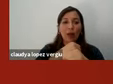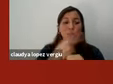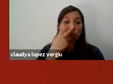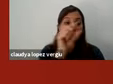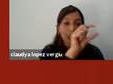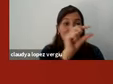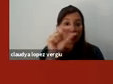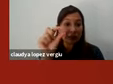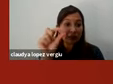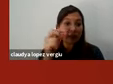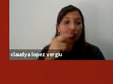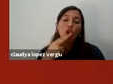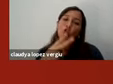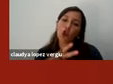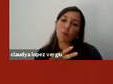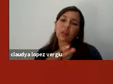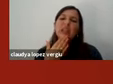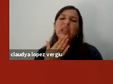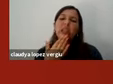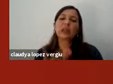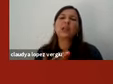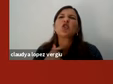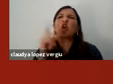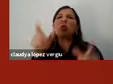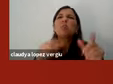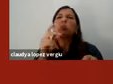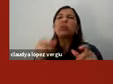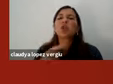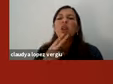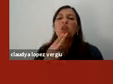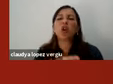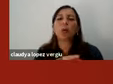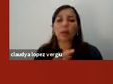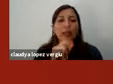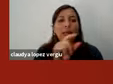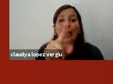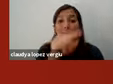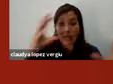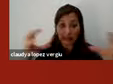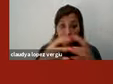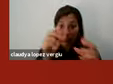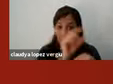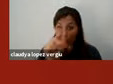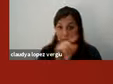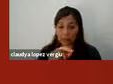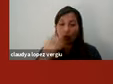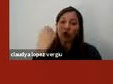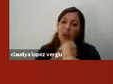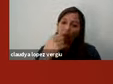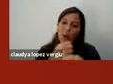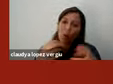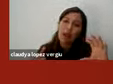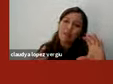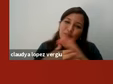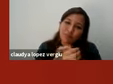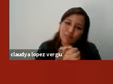tener una mirada de quiénes lo conforman. Y este fue el equipo que se juntó a inicios de este año en el